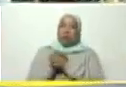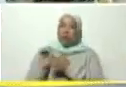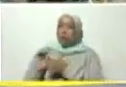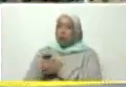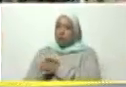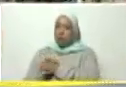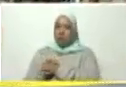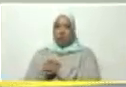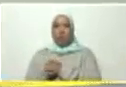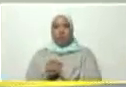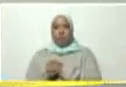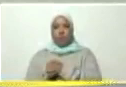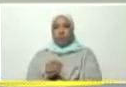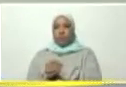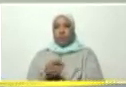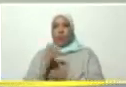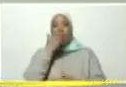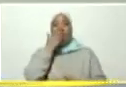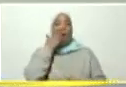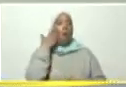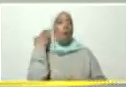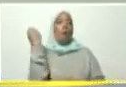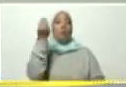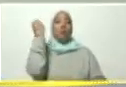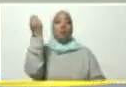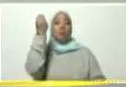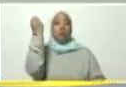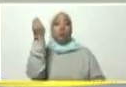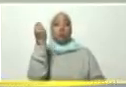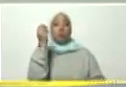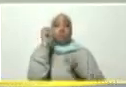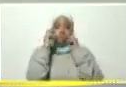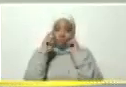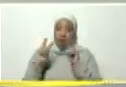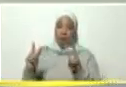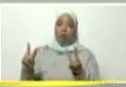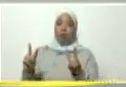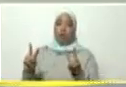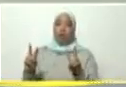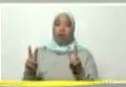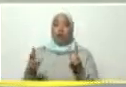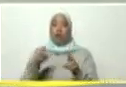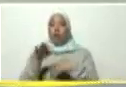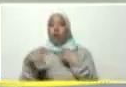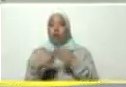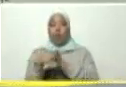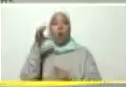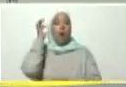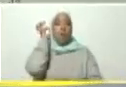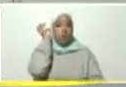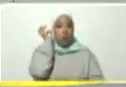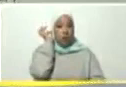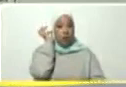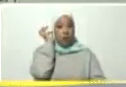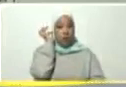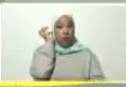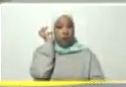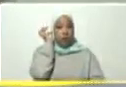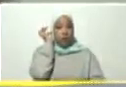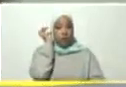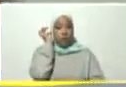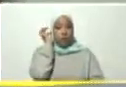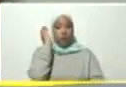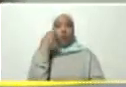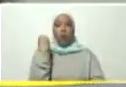compañera tenemos que sentirnos Tania orgullosas ustedes las mujeres de